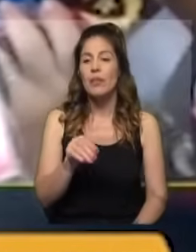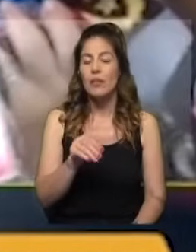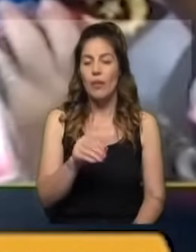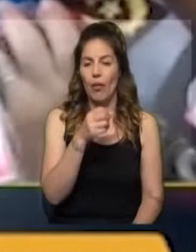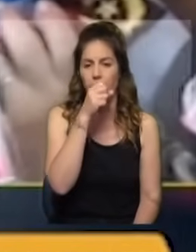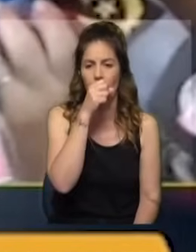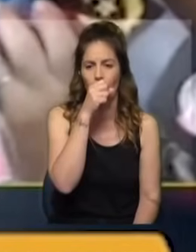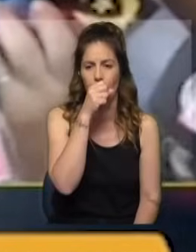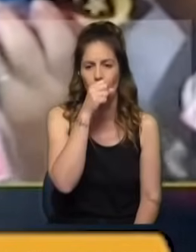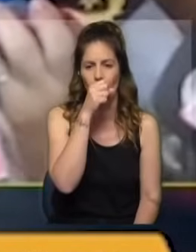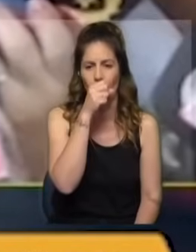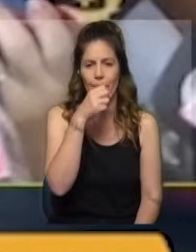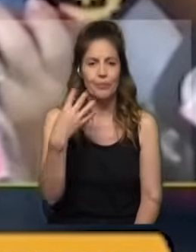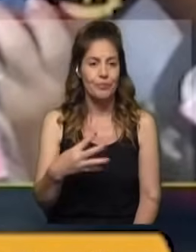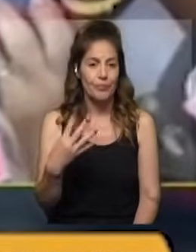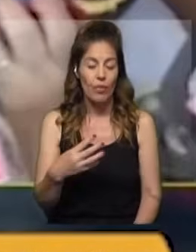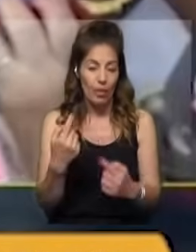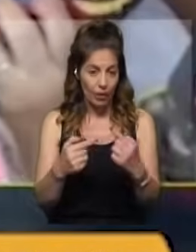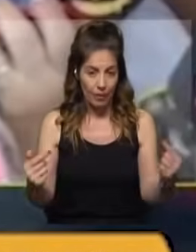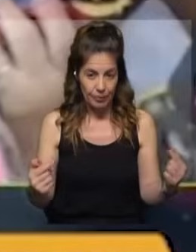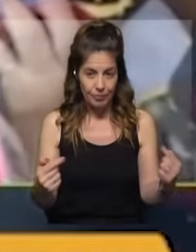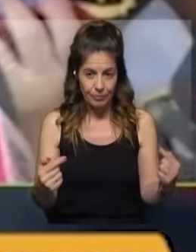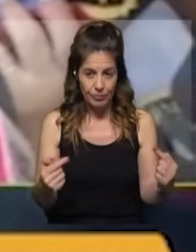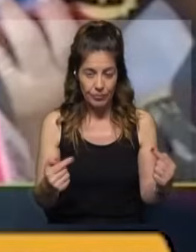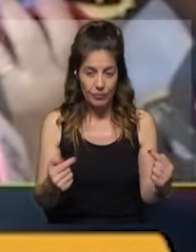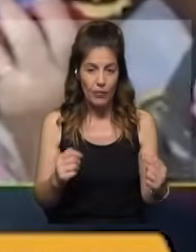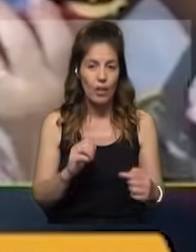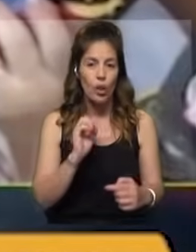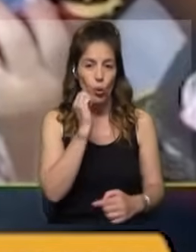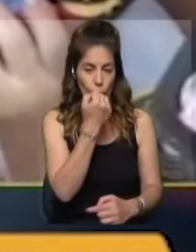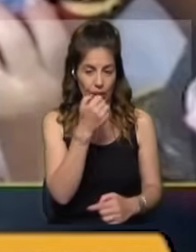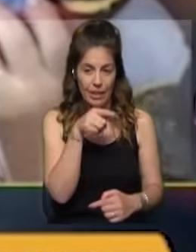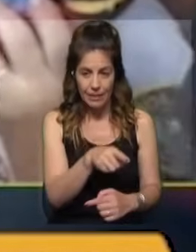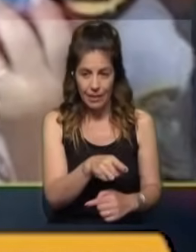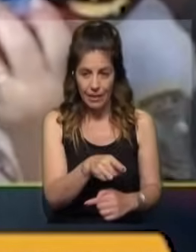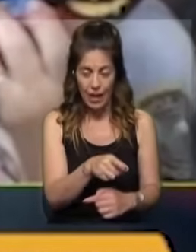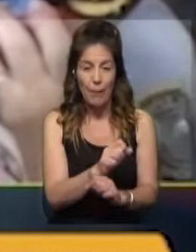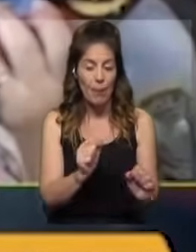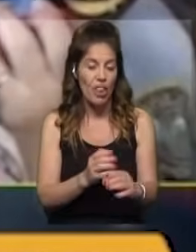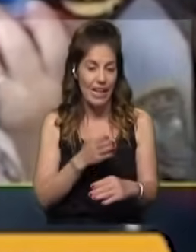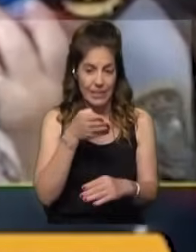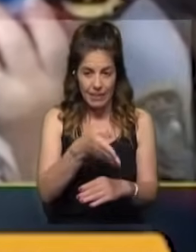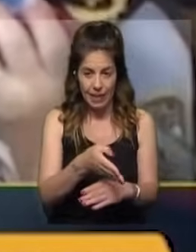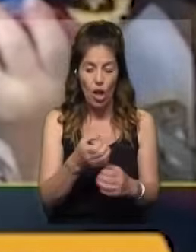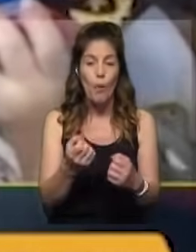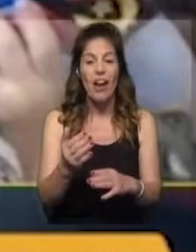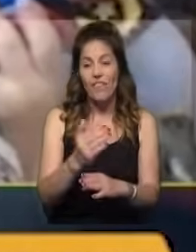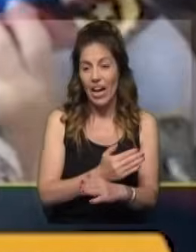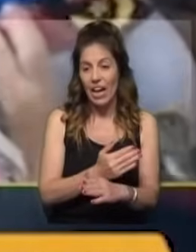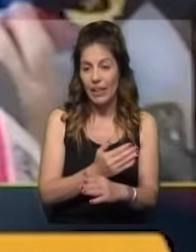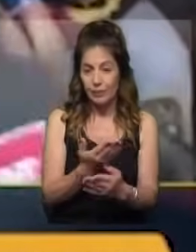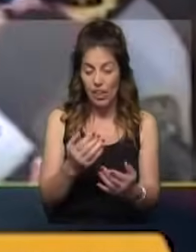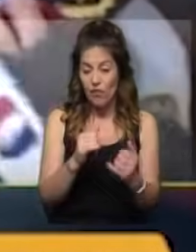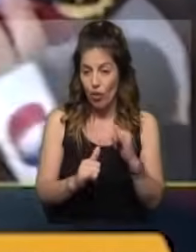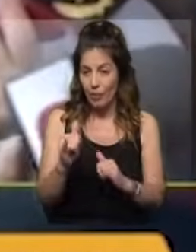los 14 elementos que tienen un usuario y una contraseña para hacer digamos para accesar o para dar de baja la situación